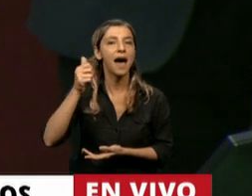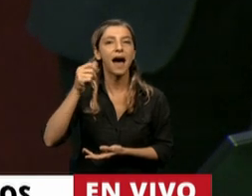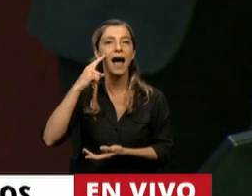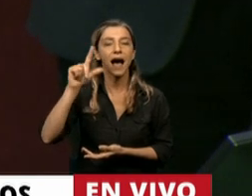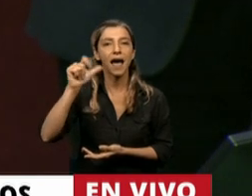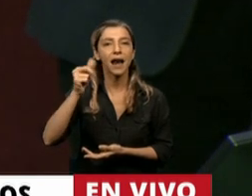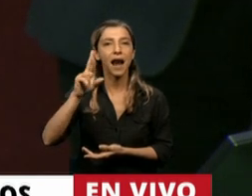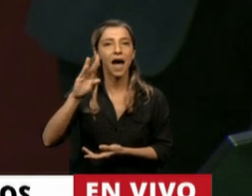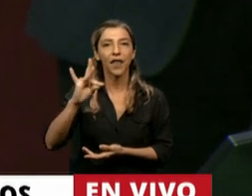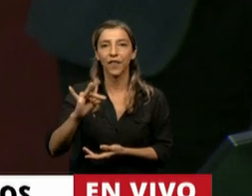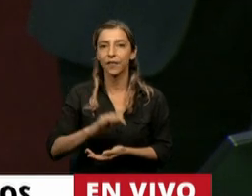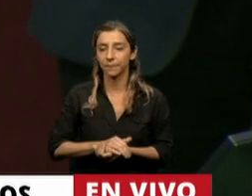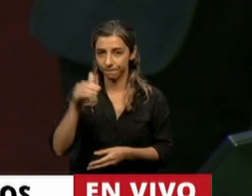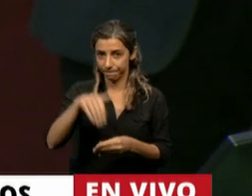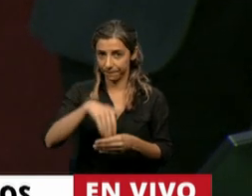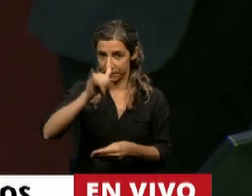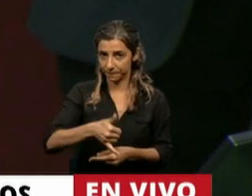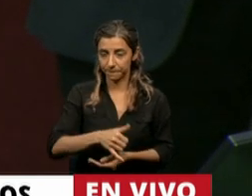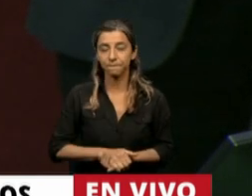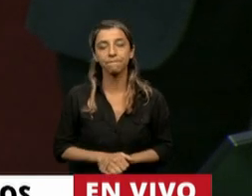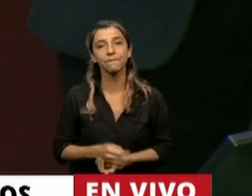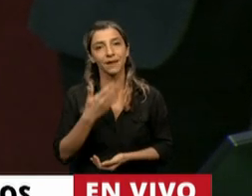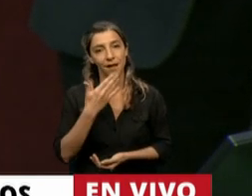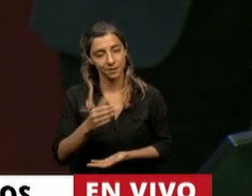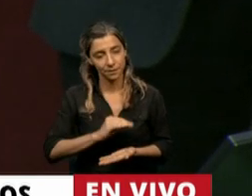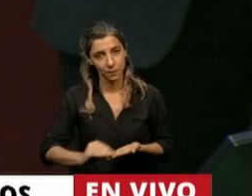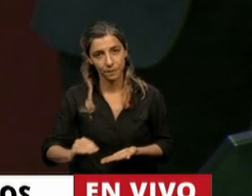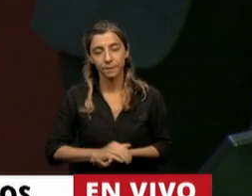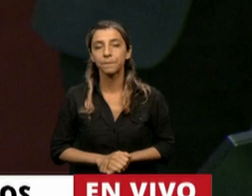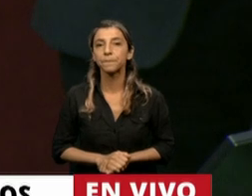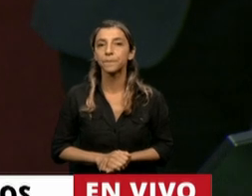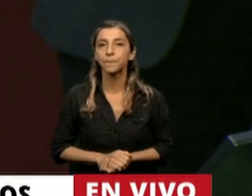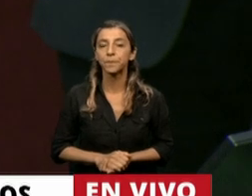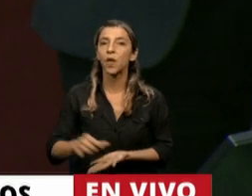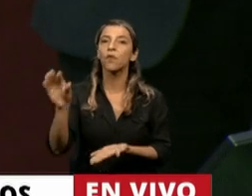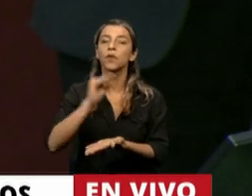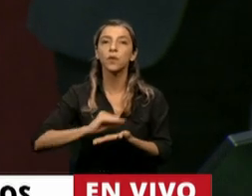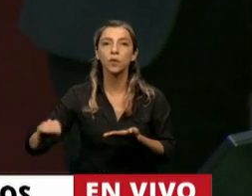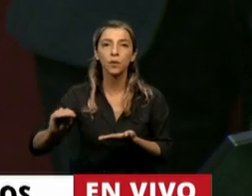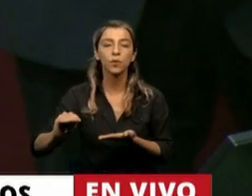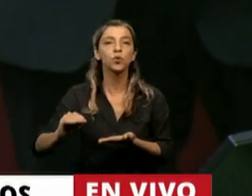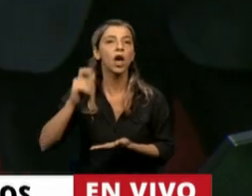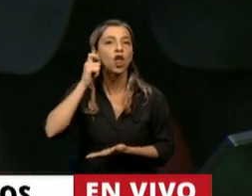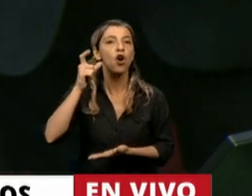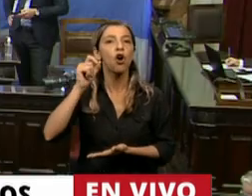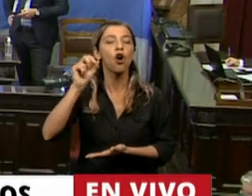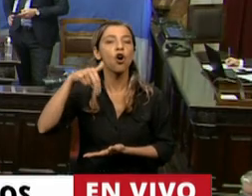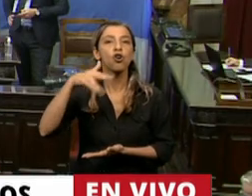gailard mativo presidente Gracias diputada diputado Álvaro Gustavo